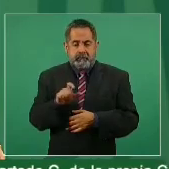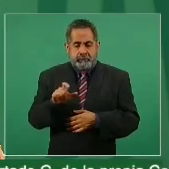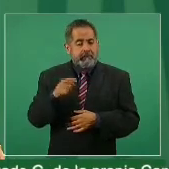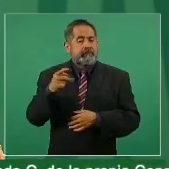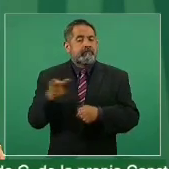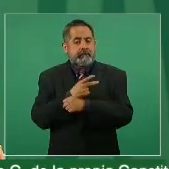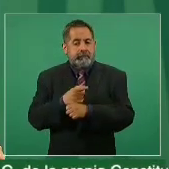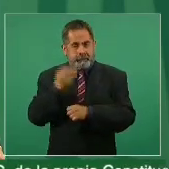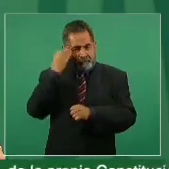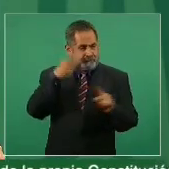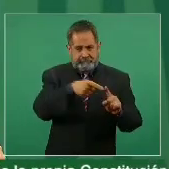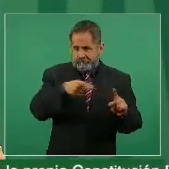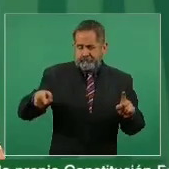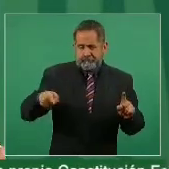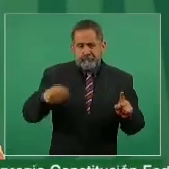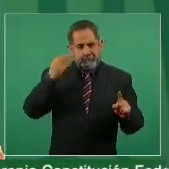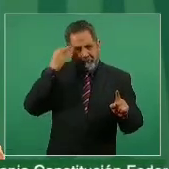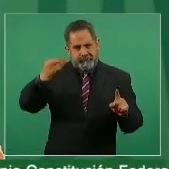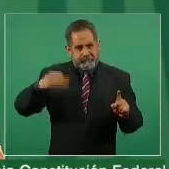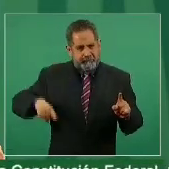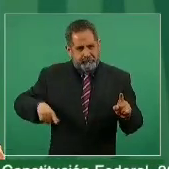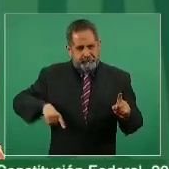durante ese gobierno,